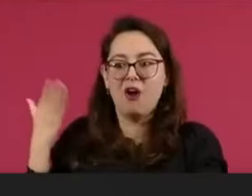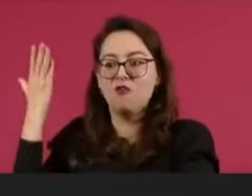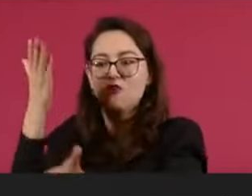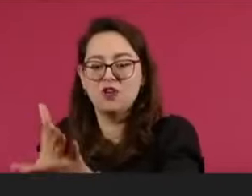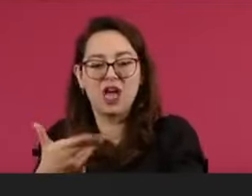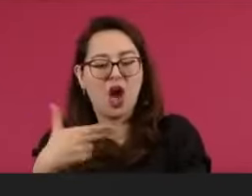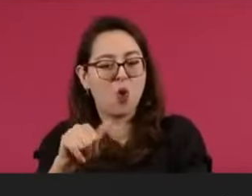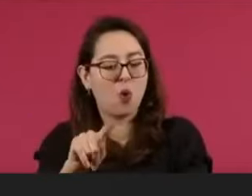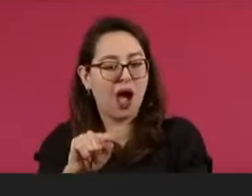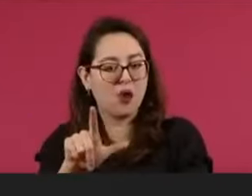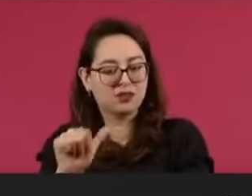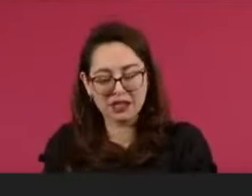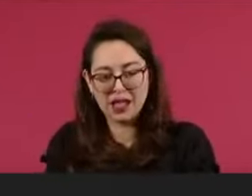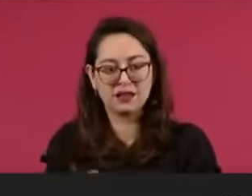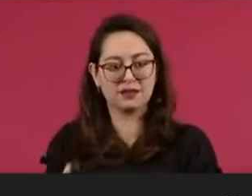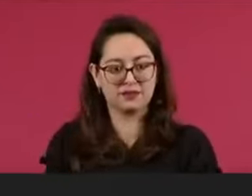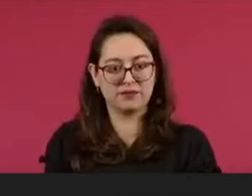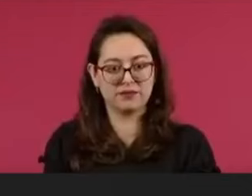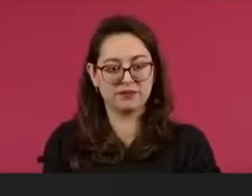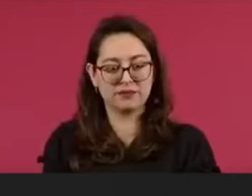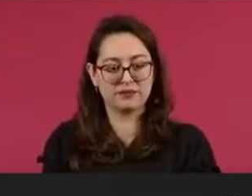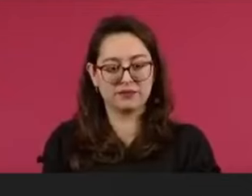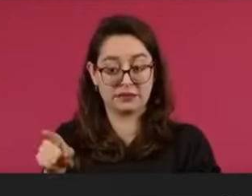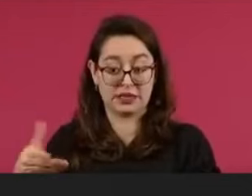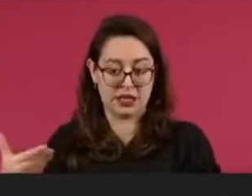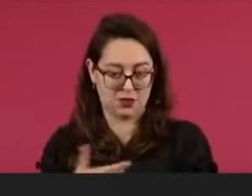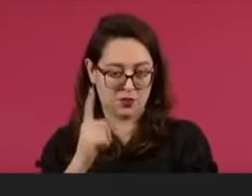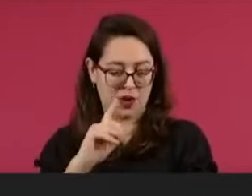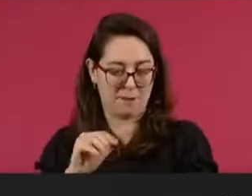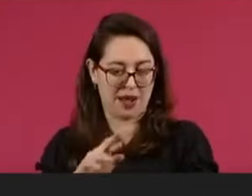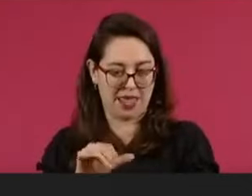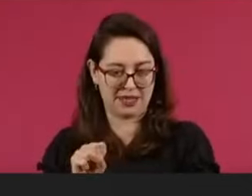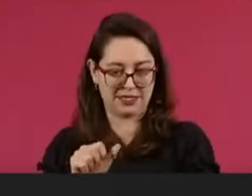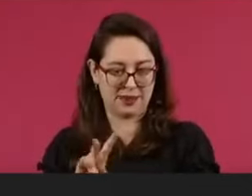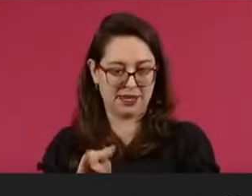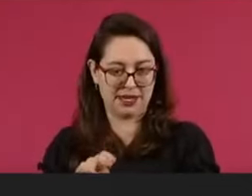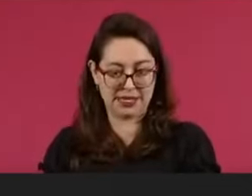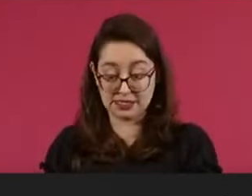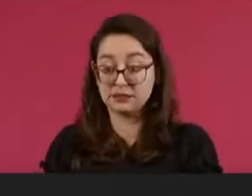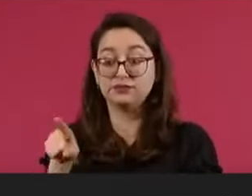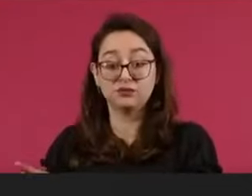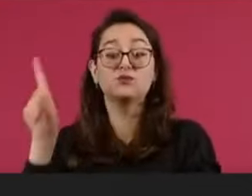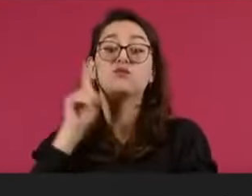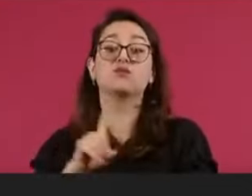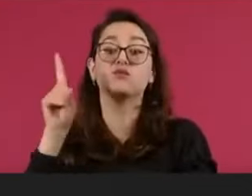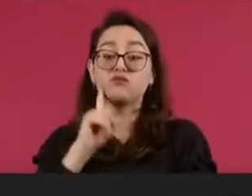Huautla, la tierra de María Sabines, y me reuní con